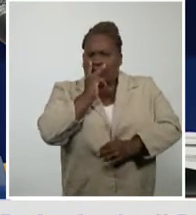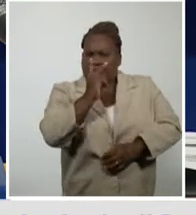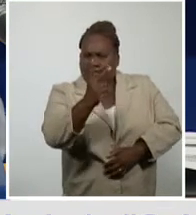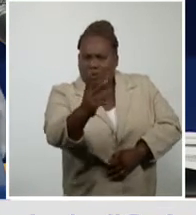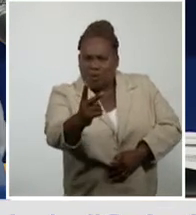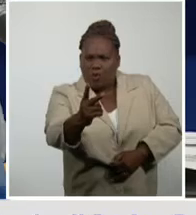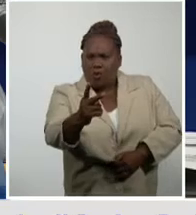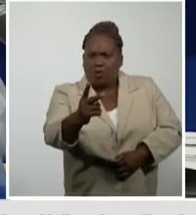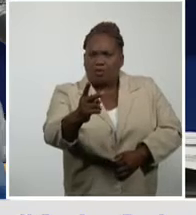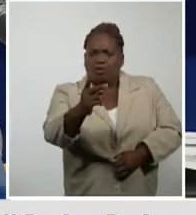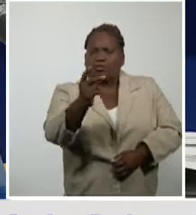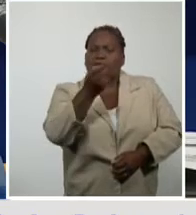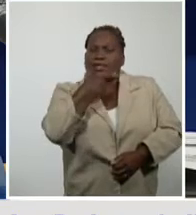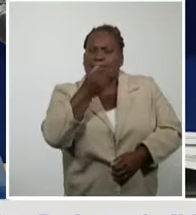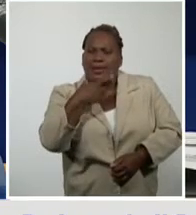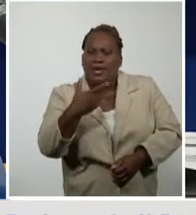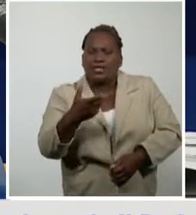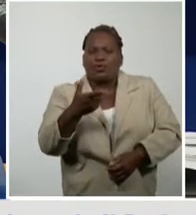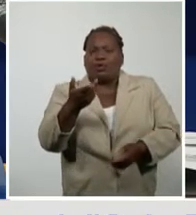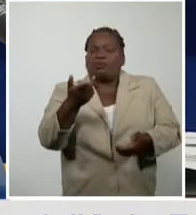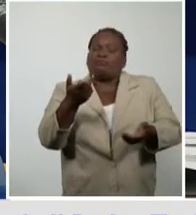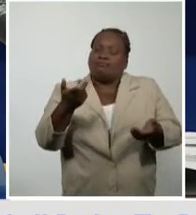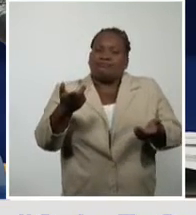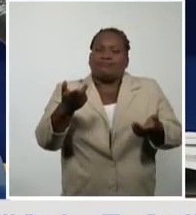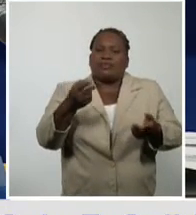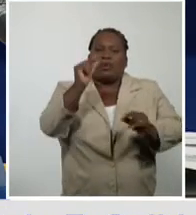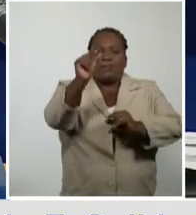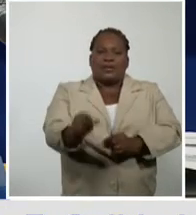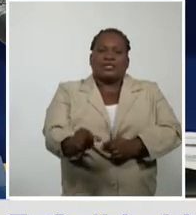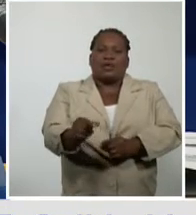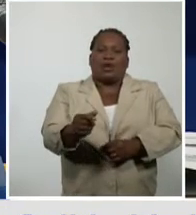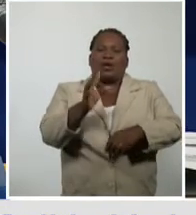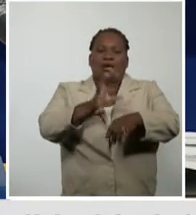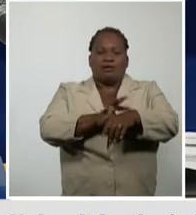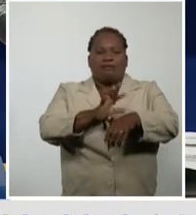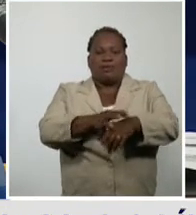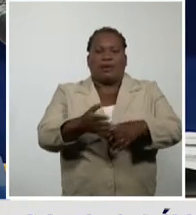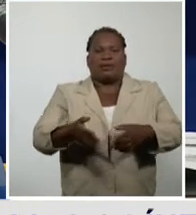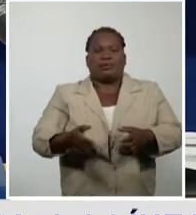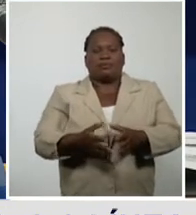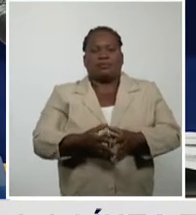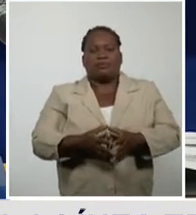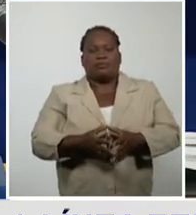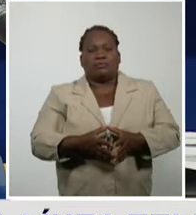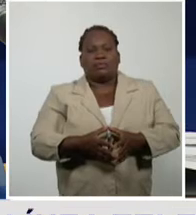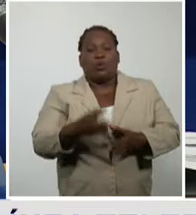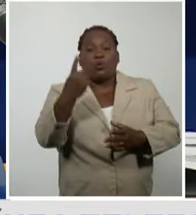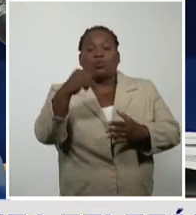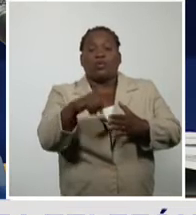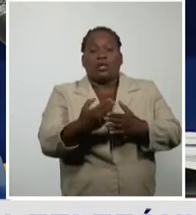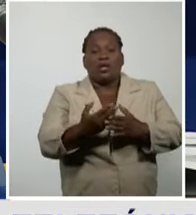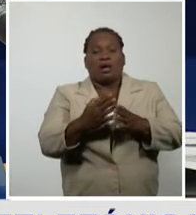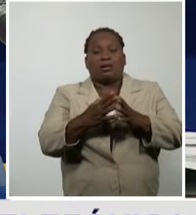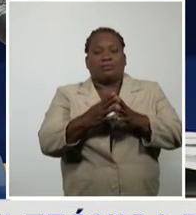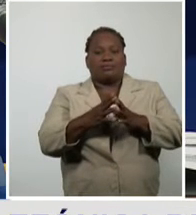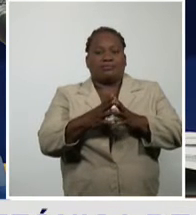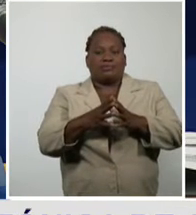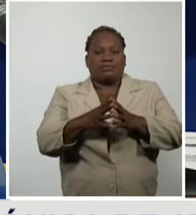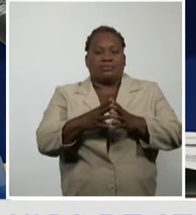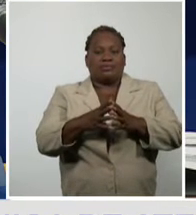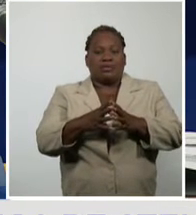un tratamiento, una conducta con las personas que se puedan diagnosticar. Un día, cuando